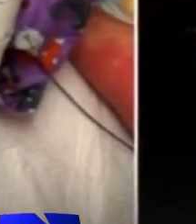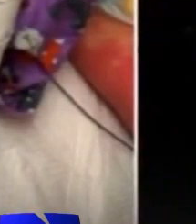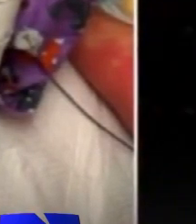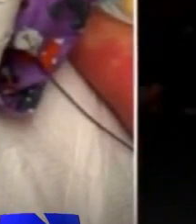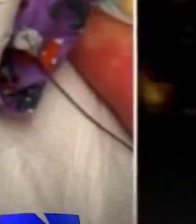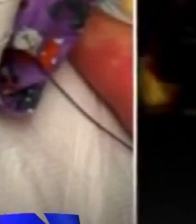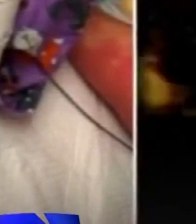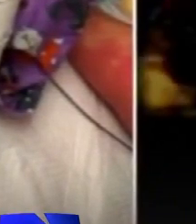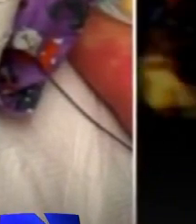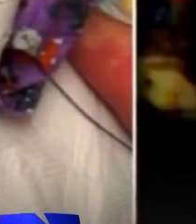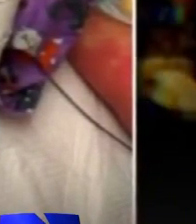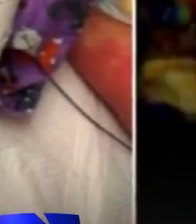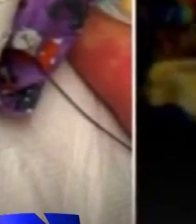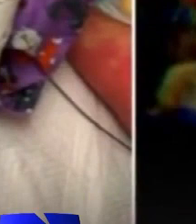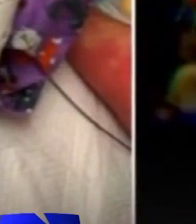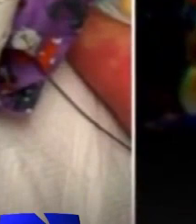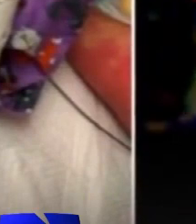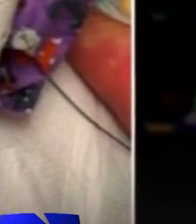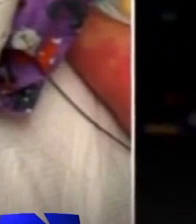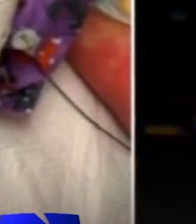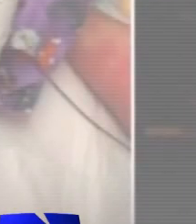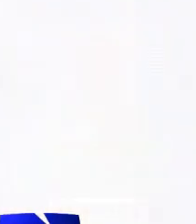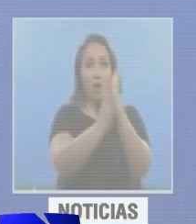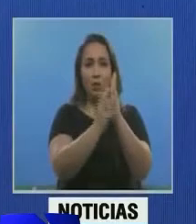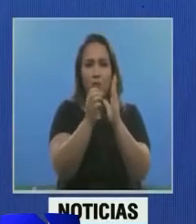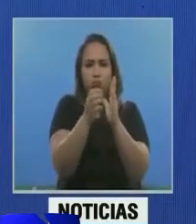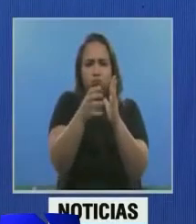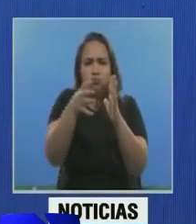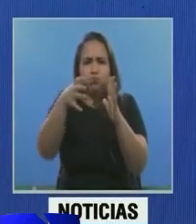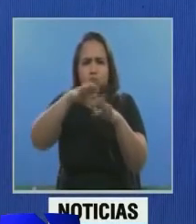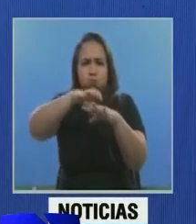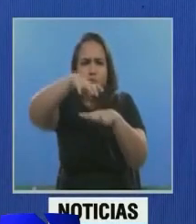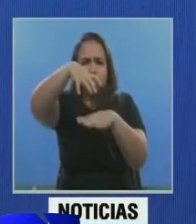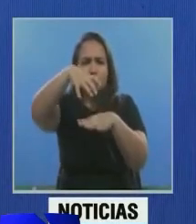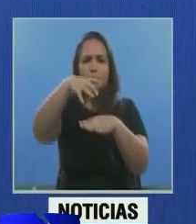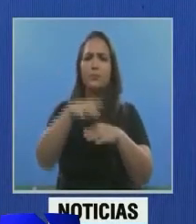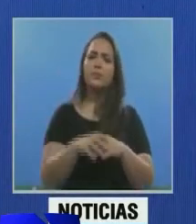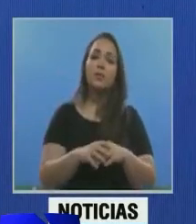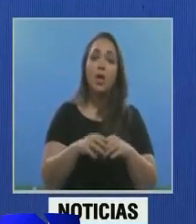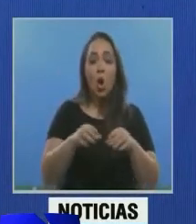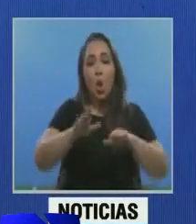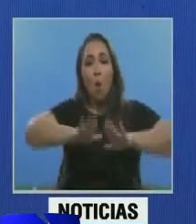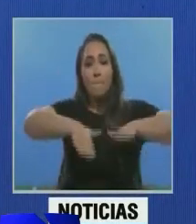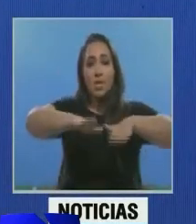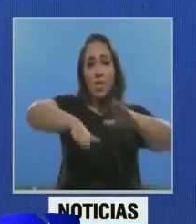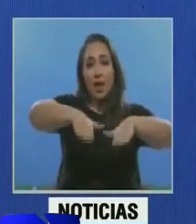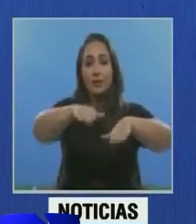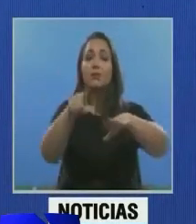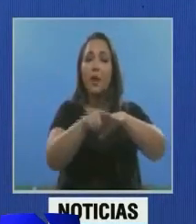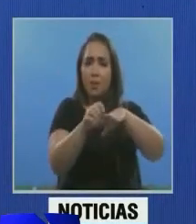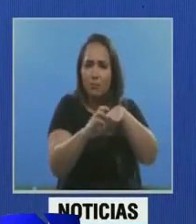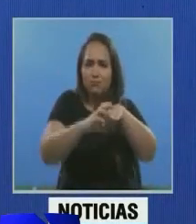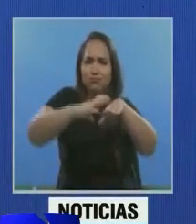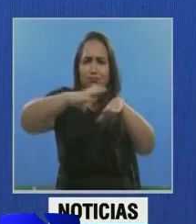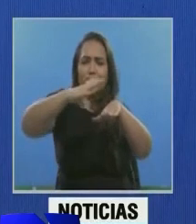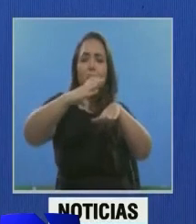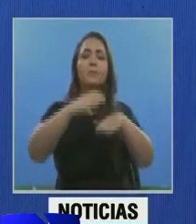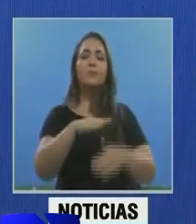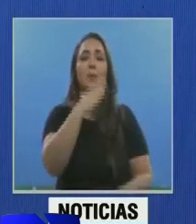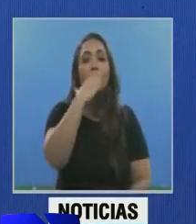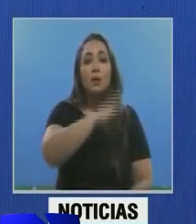en la palma de las manos y en la planta de los pies estos niños pueden tener mucha mucha